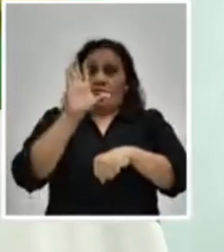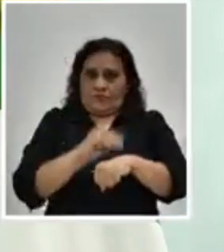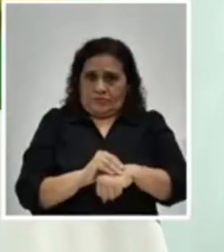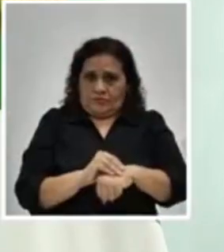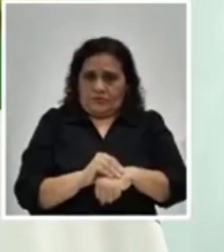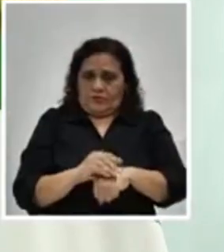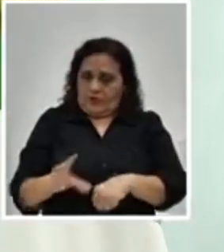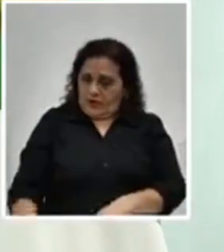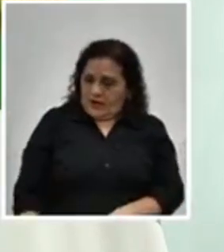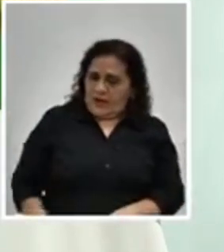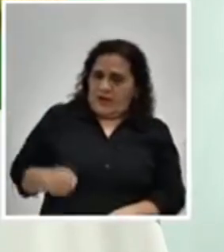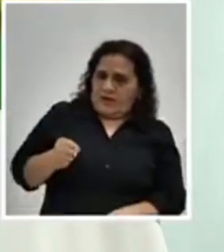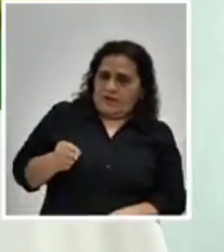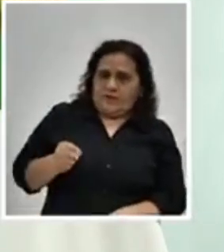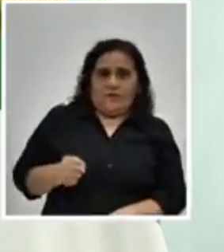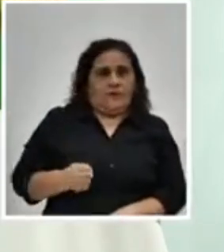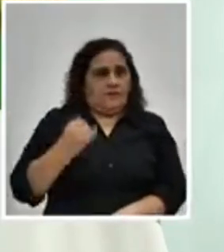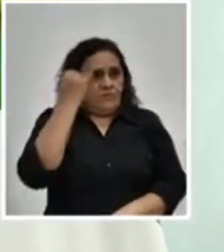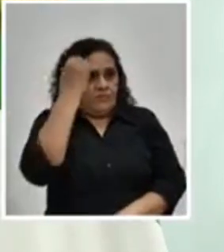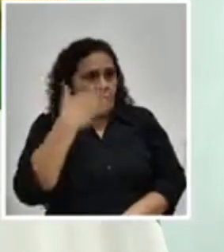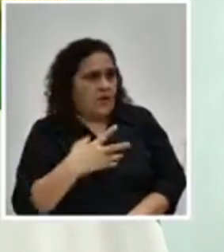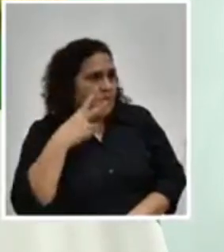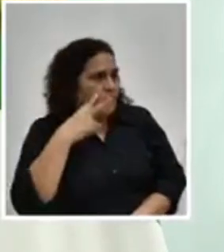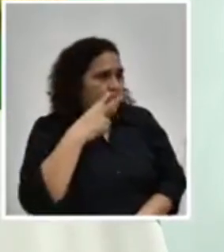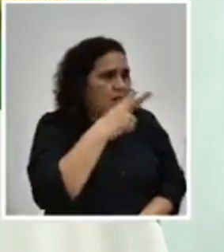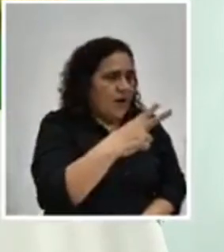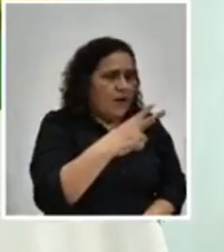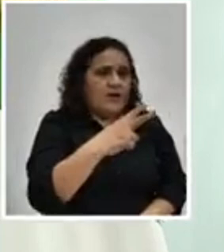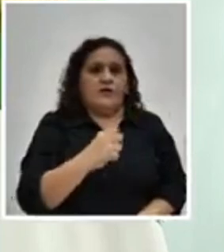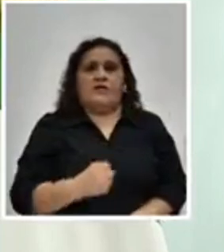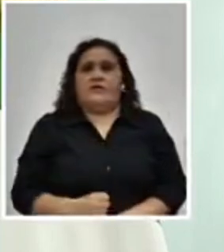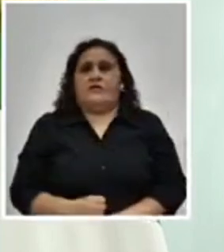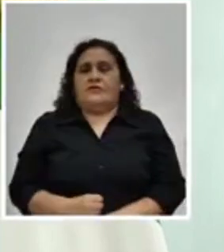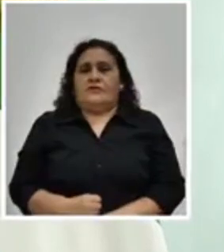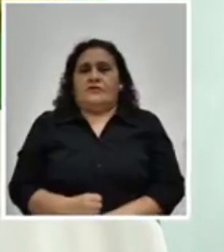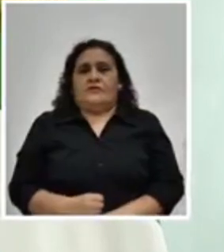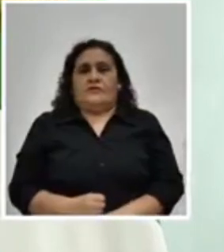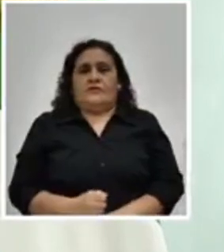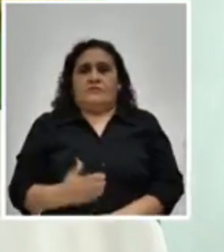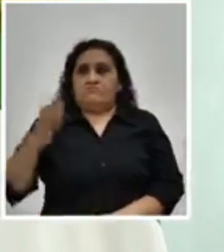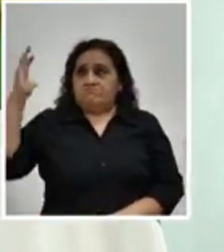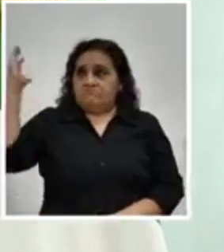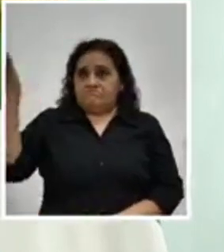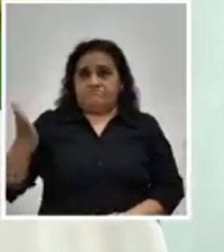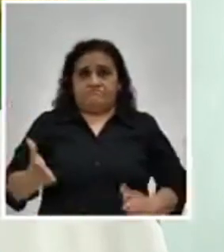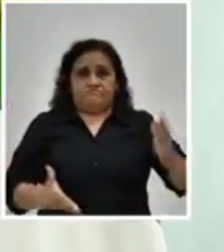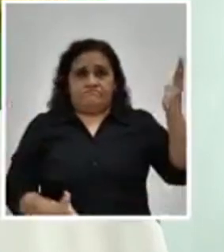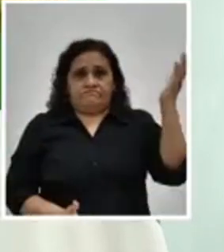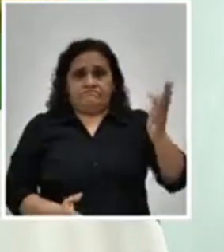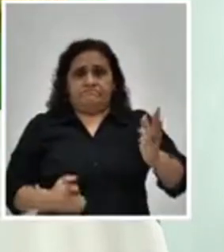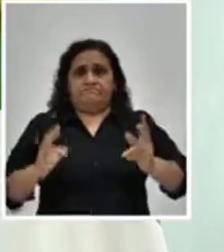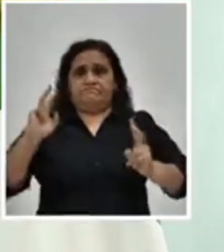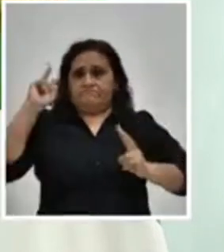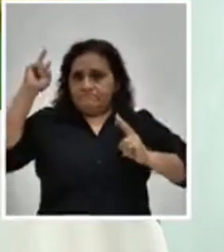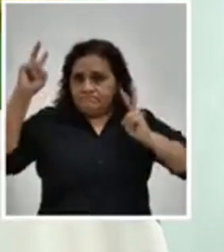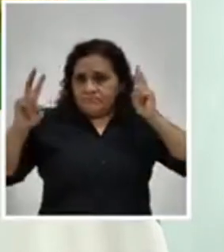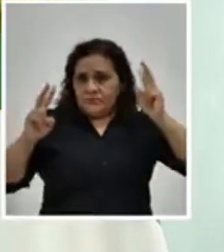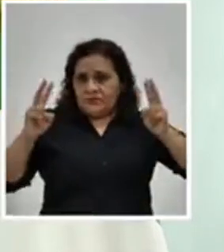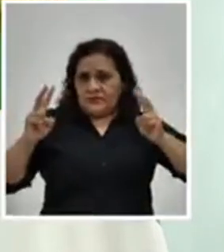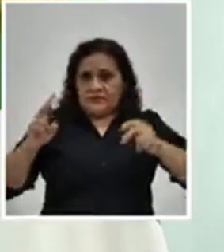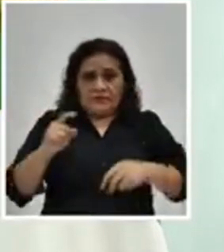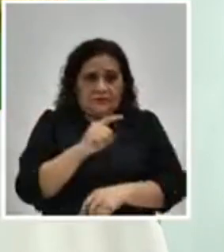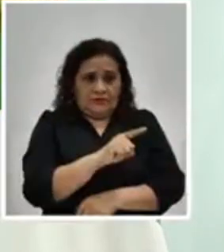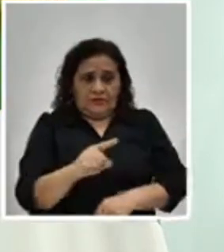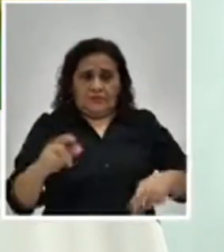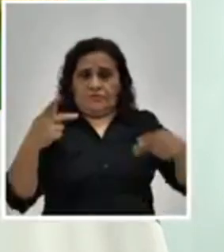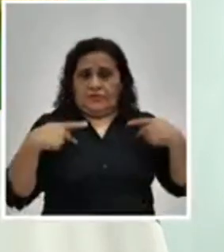a revitalizar la imagen urbana y turística, atrayendo a visitantes y brindando a los habitantes espacios